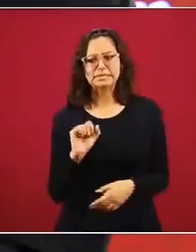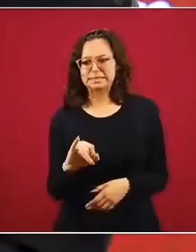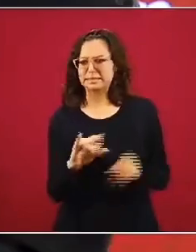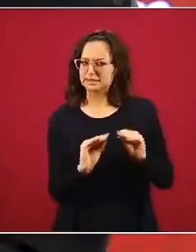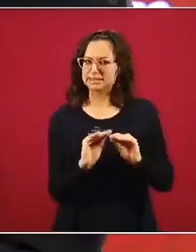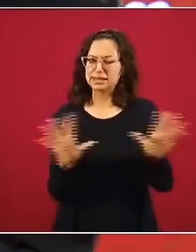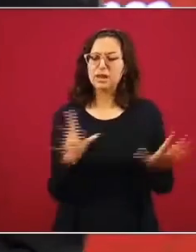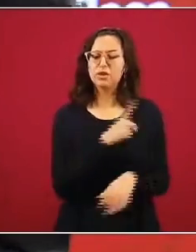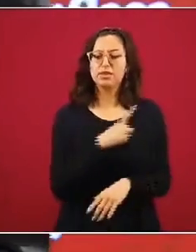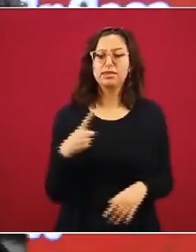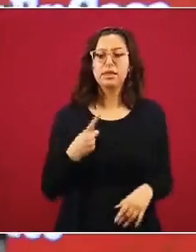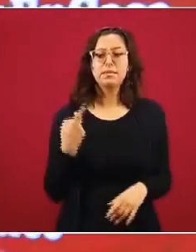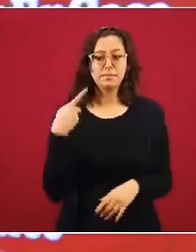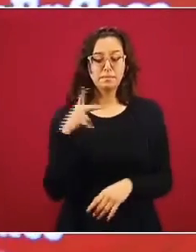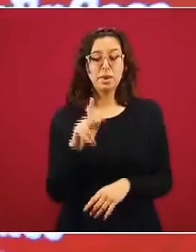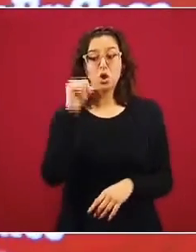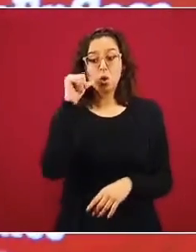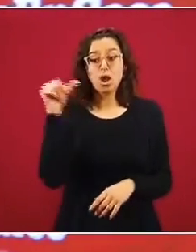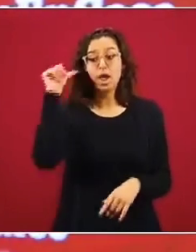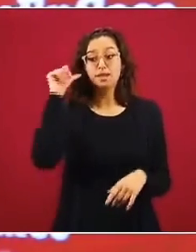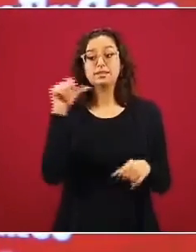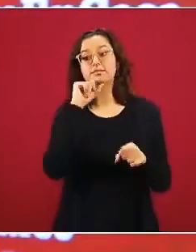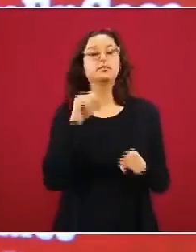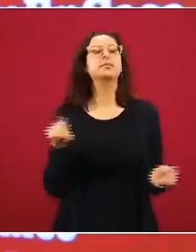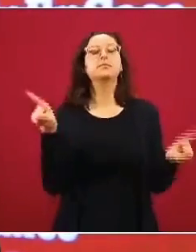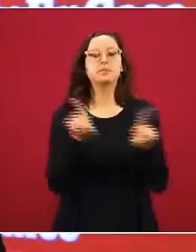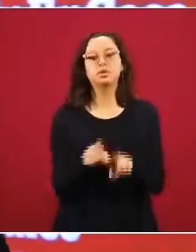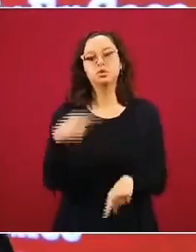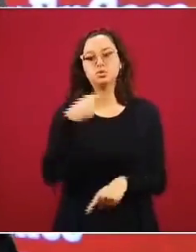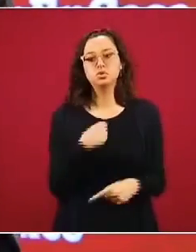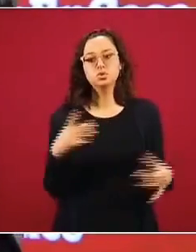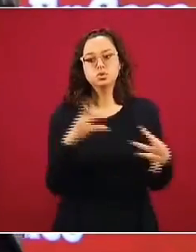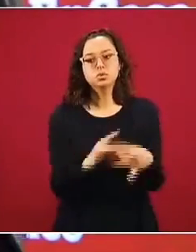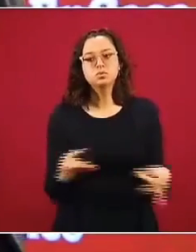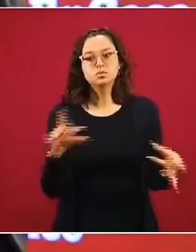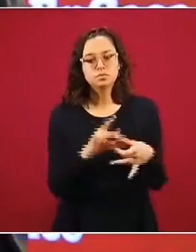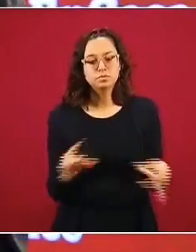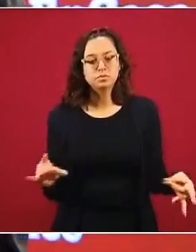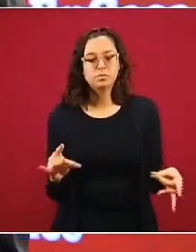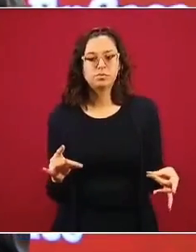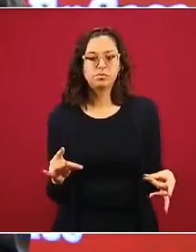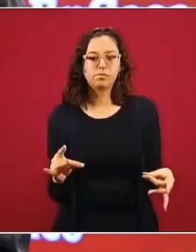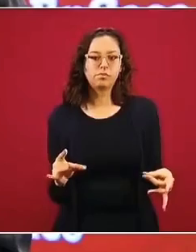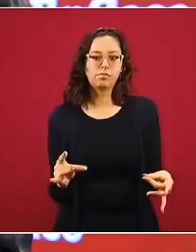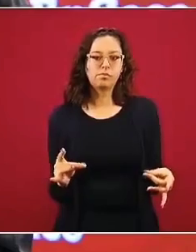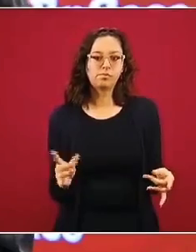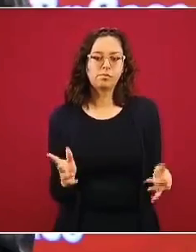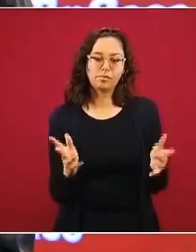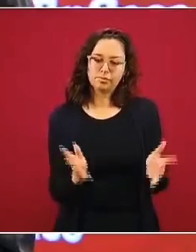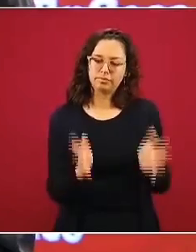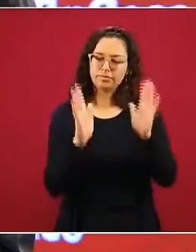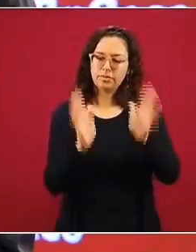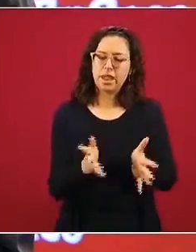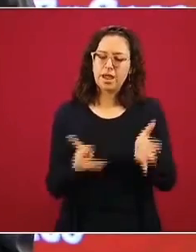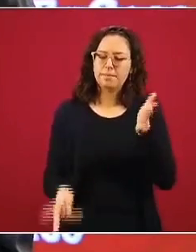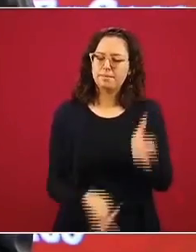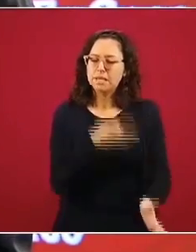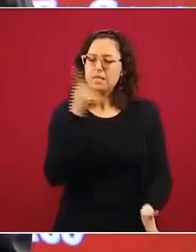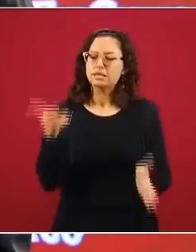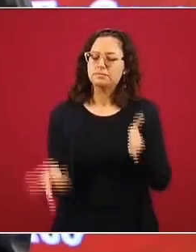hablé de que ya nos han enseñado mucho.